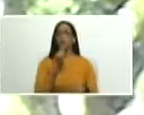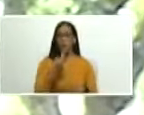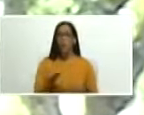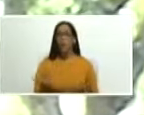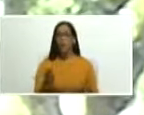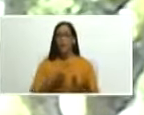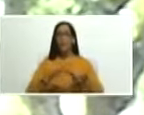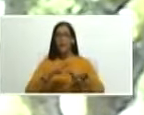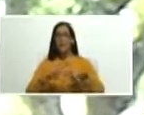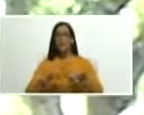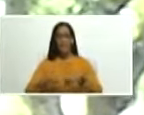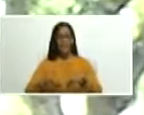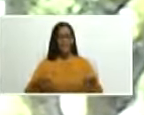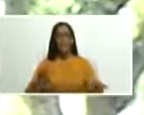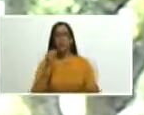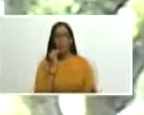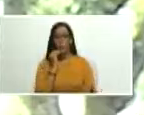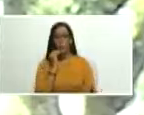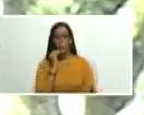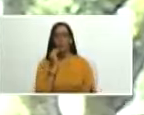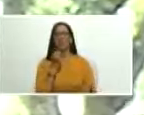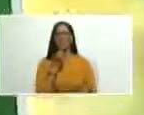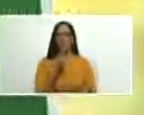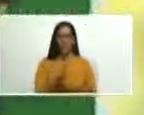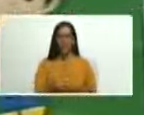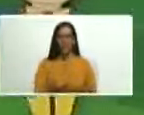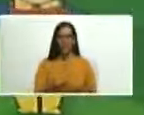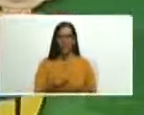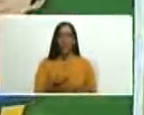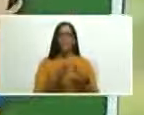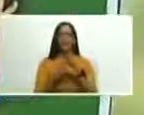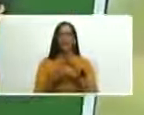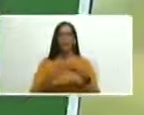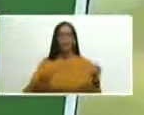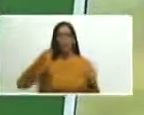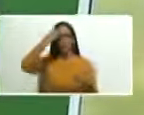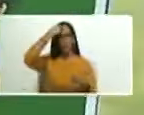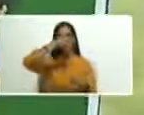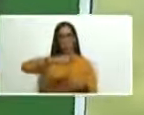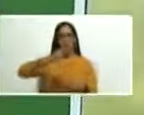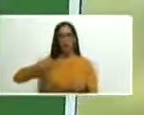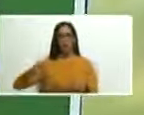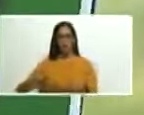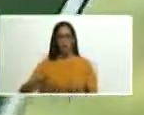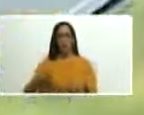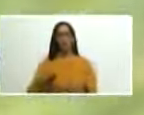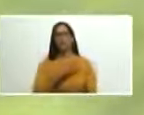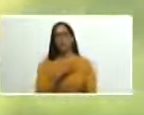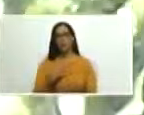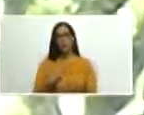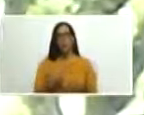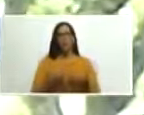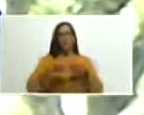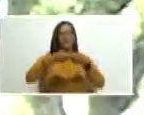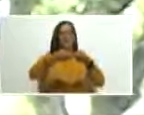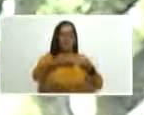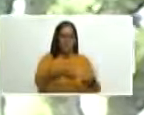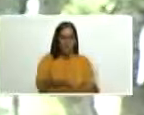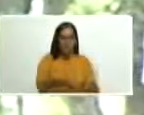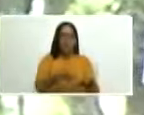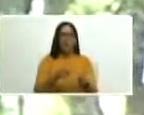la niña y el niño y el joven es bueno para todo el pueblo. Yo quiero entregar